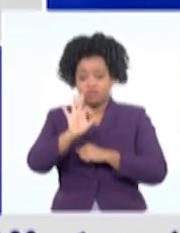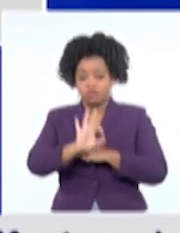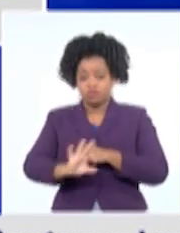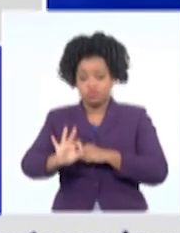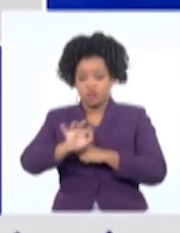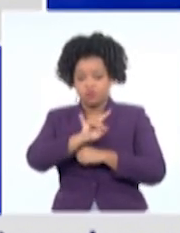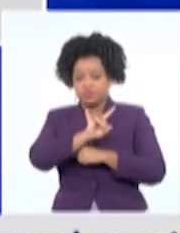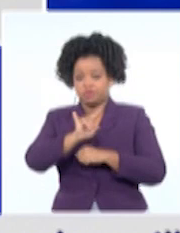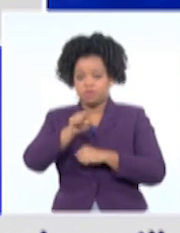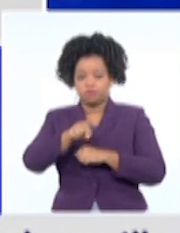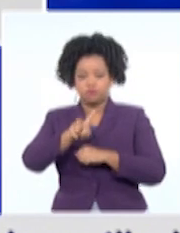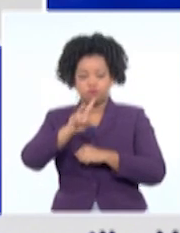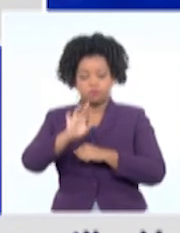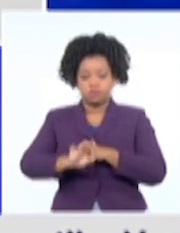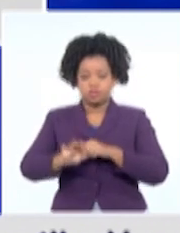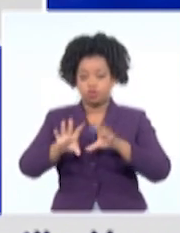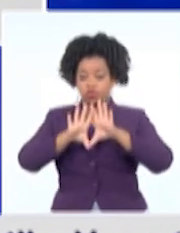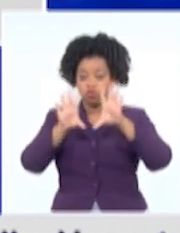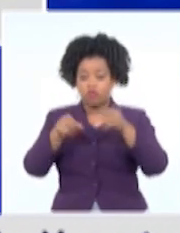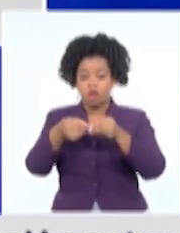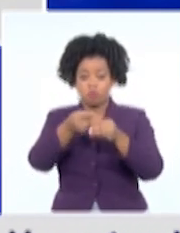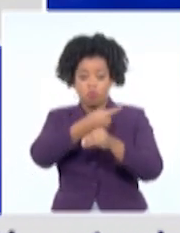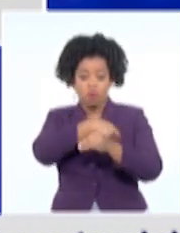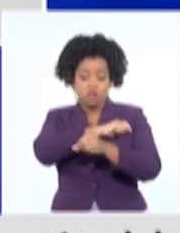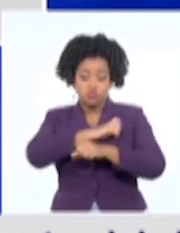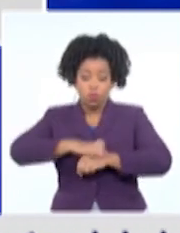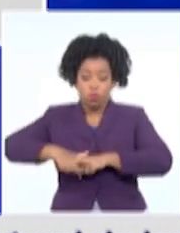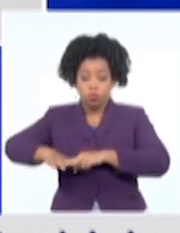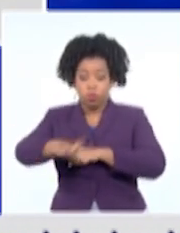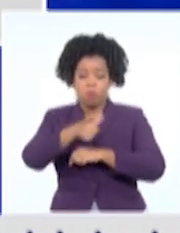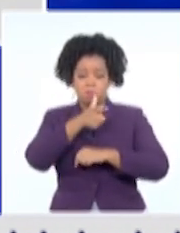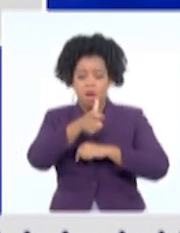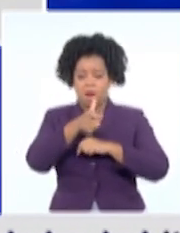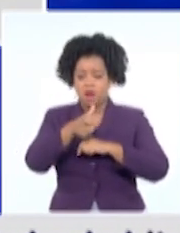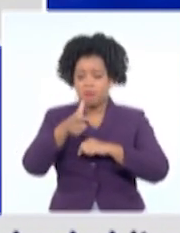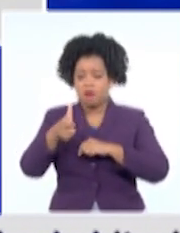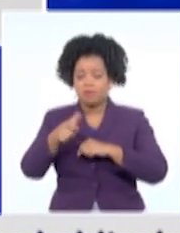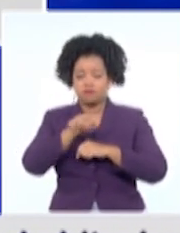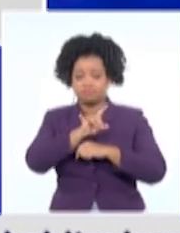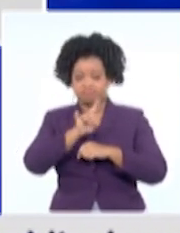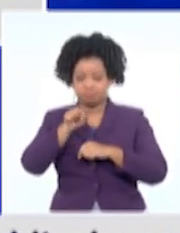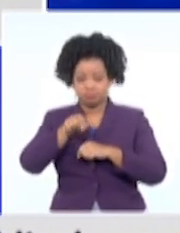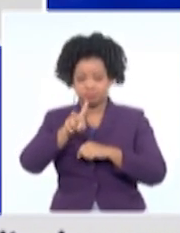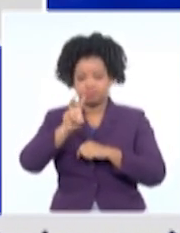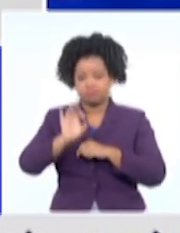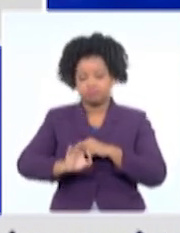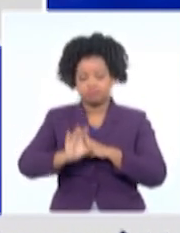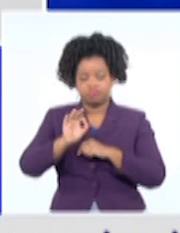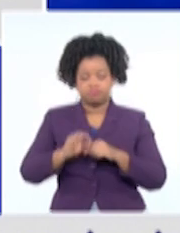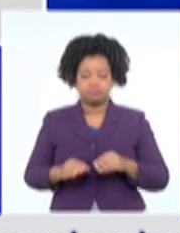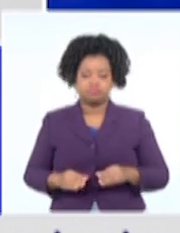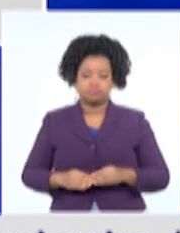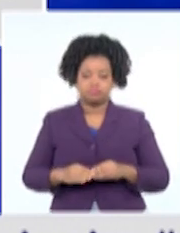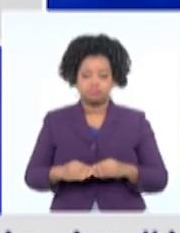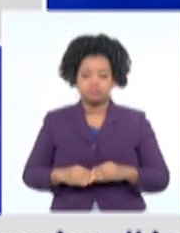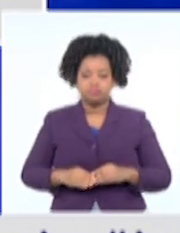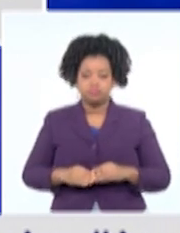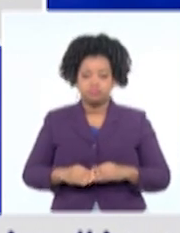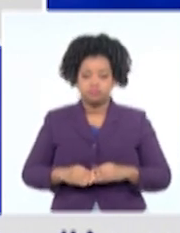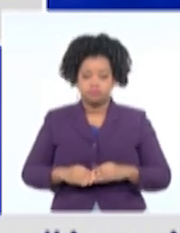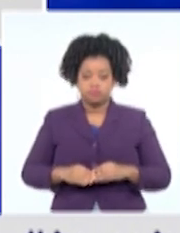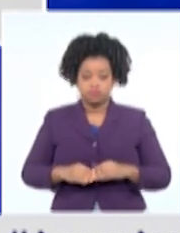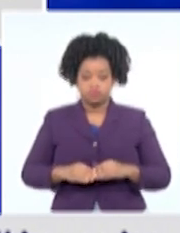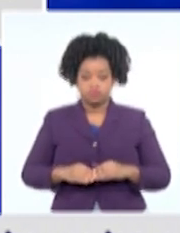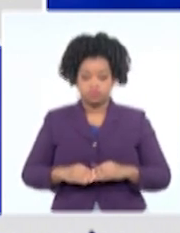99,2% de la población vacunable en estos momentos de Cuba con una